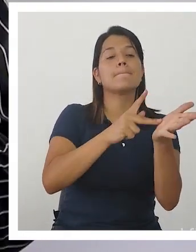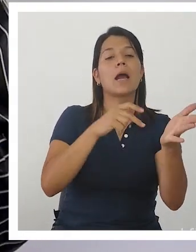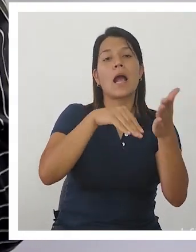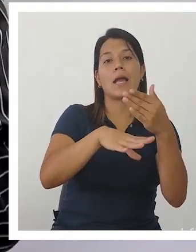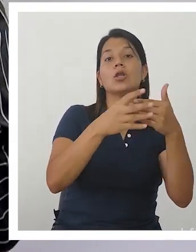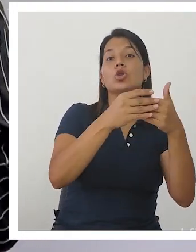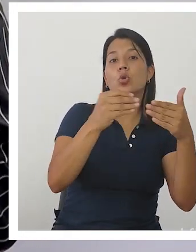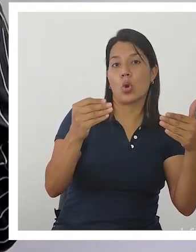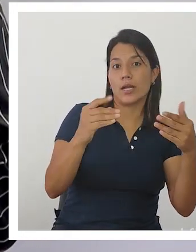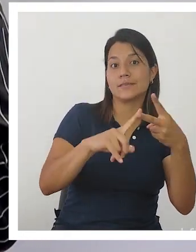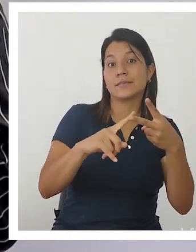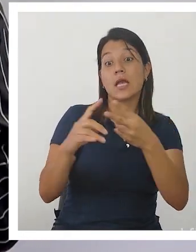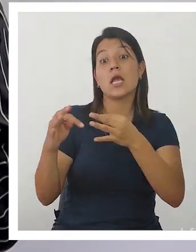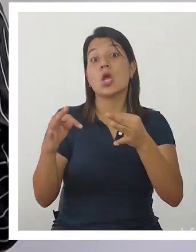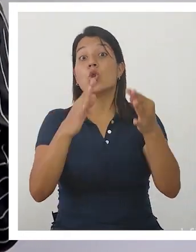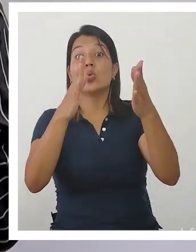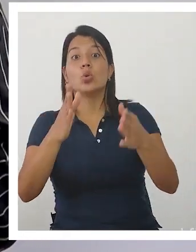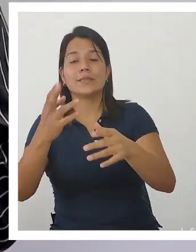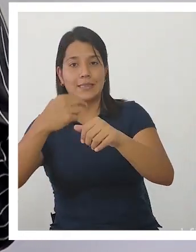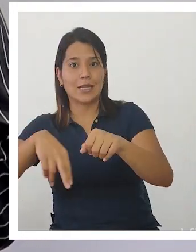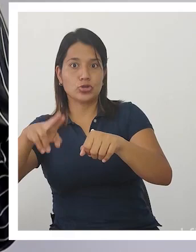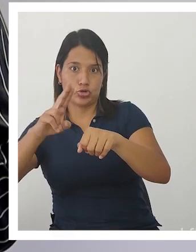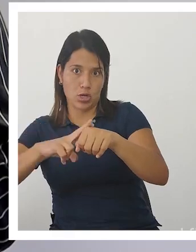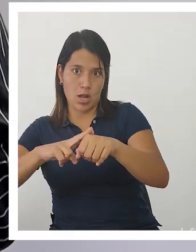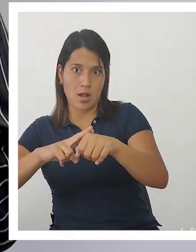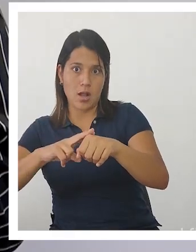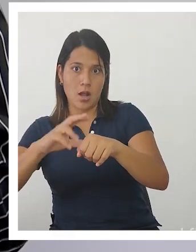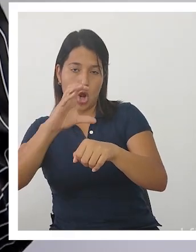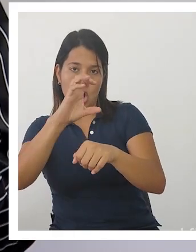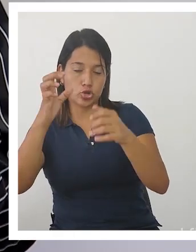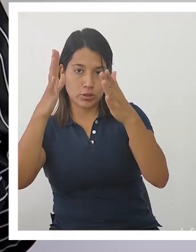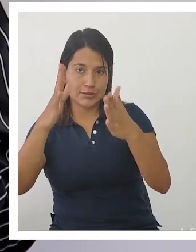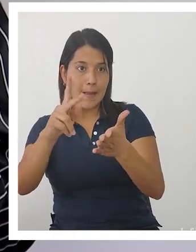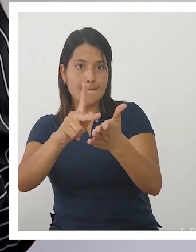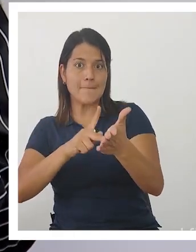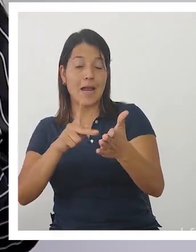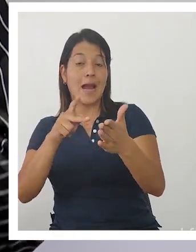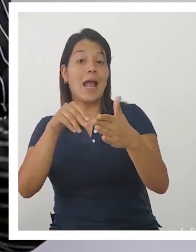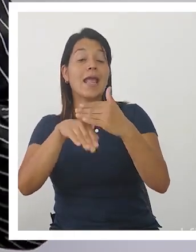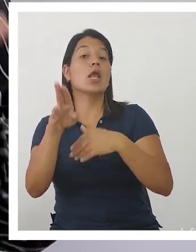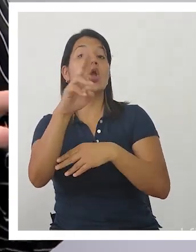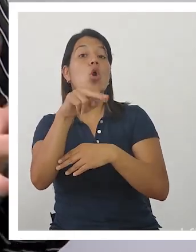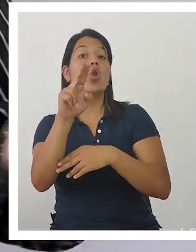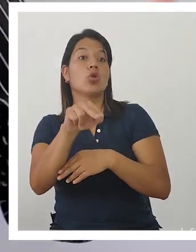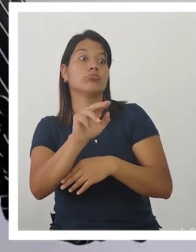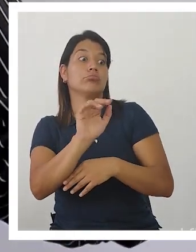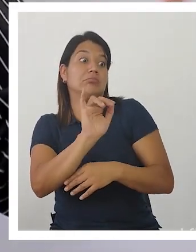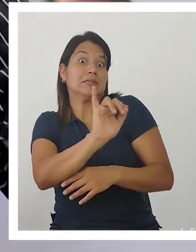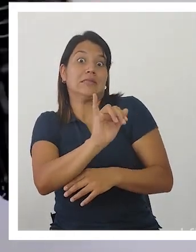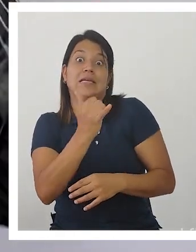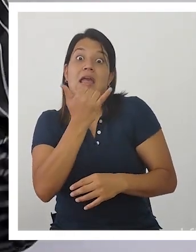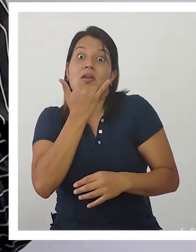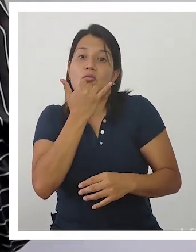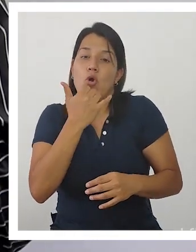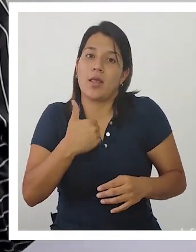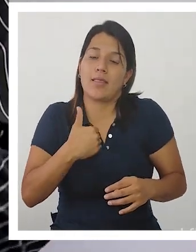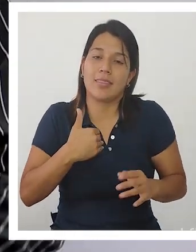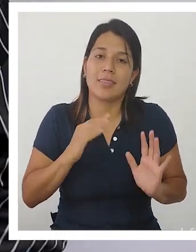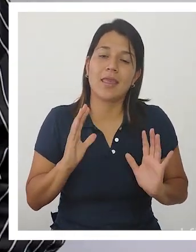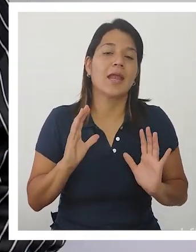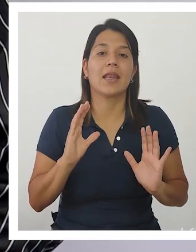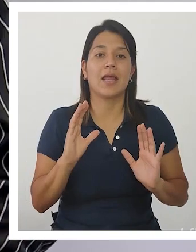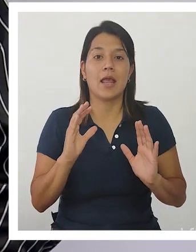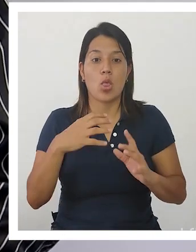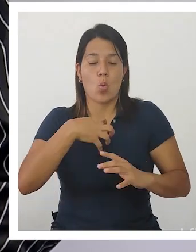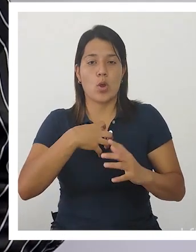el turista nacional en colones. Eso es un error que han cometido ellos. Obviamente, si usted todo lo pone en una misma moneda,